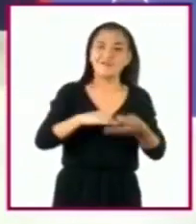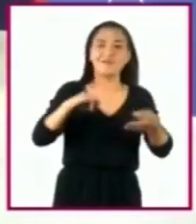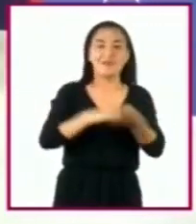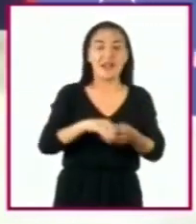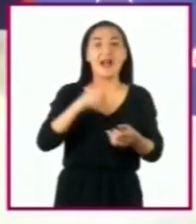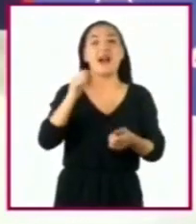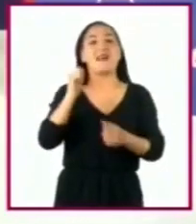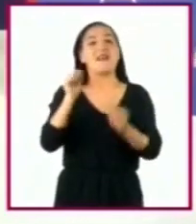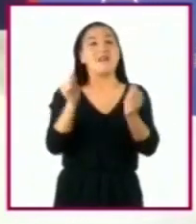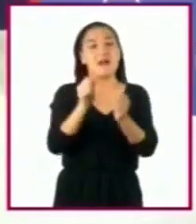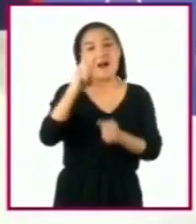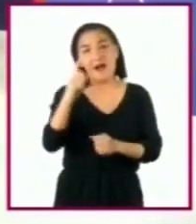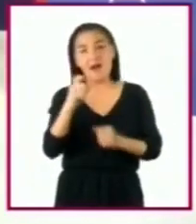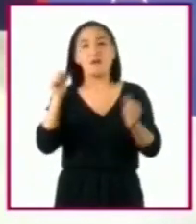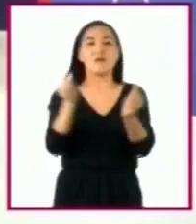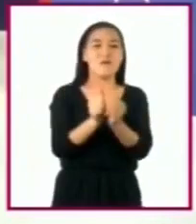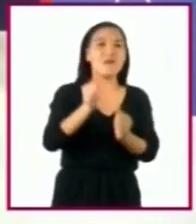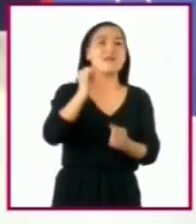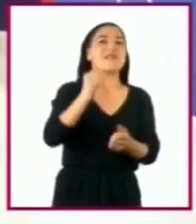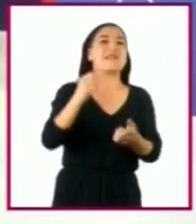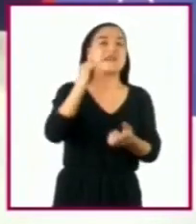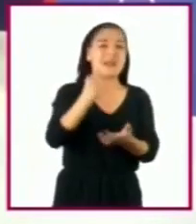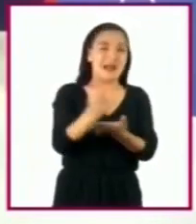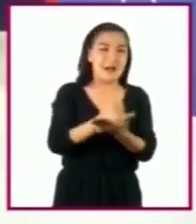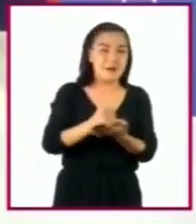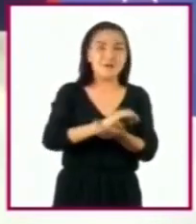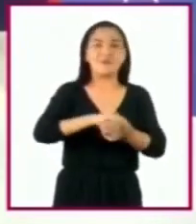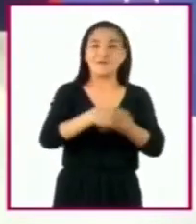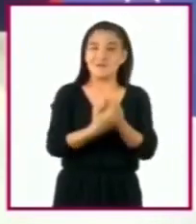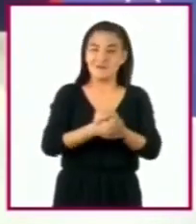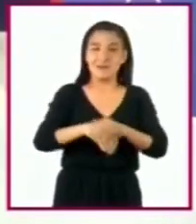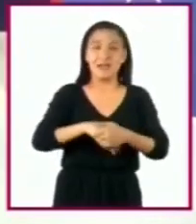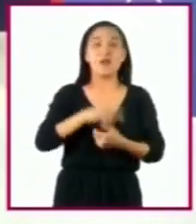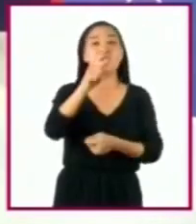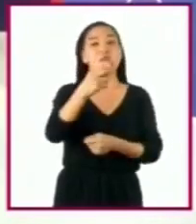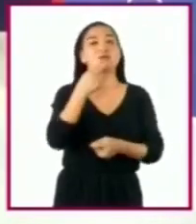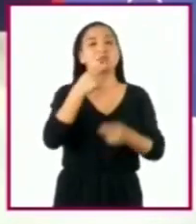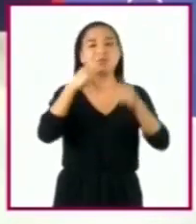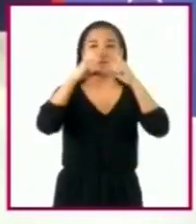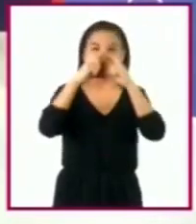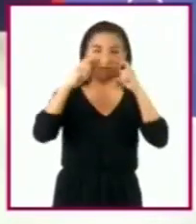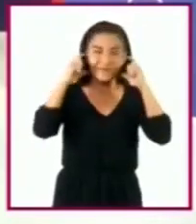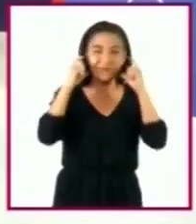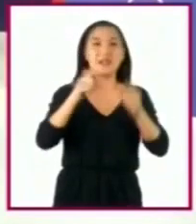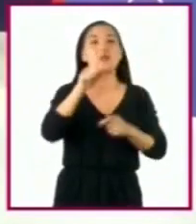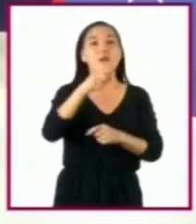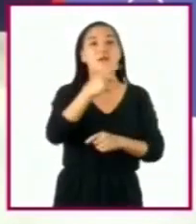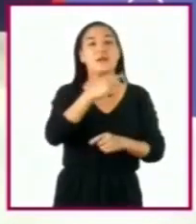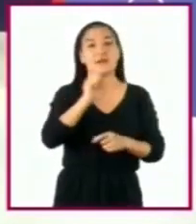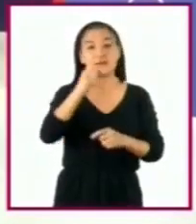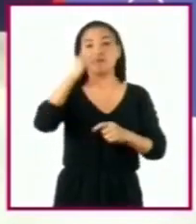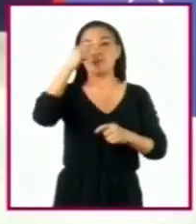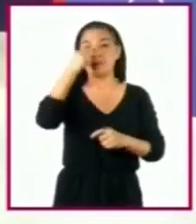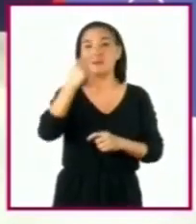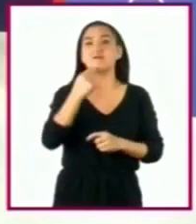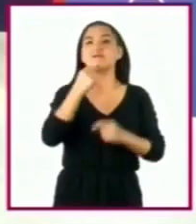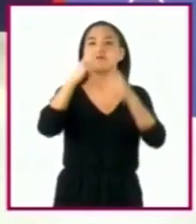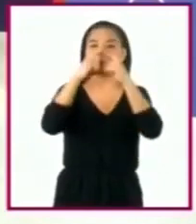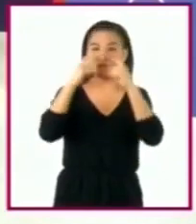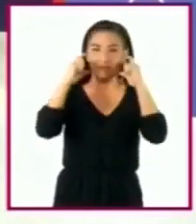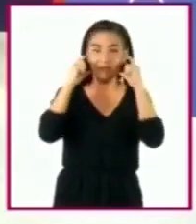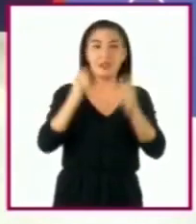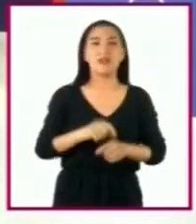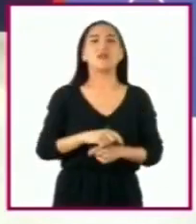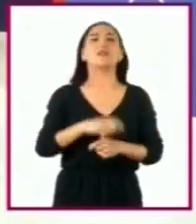con agua y abundante jabón, usando el cubrebocas adecuadamente, de forma que cubra nariz y boca. Y